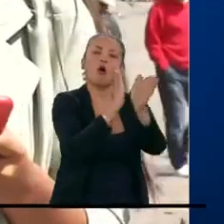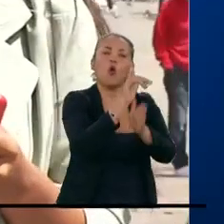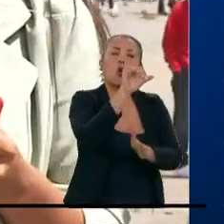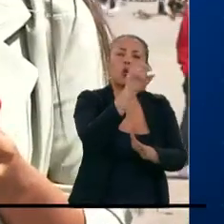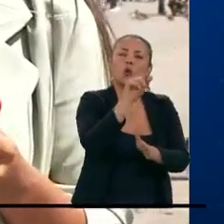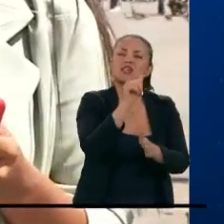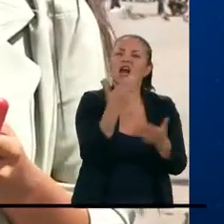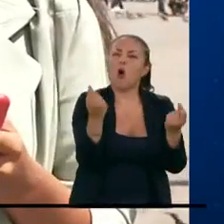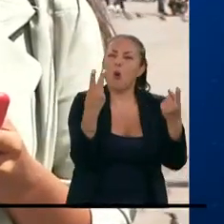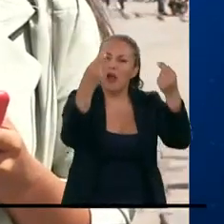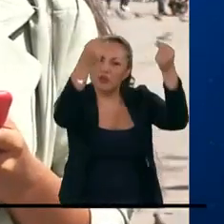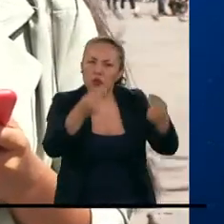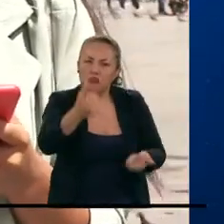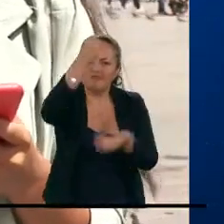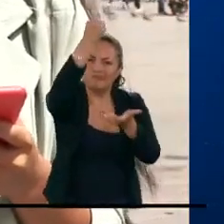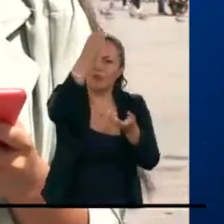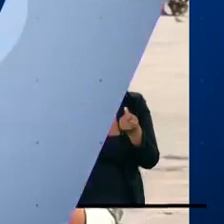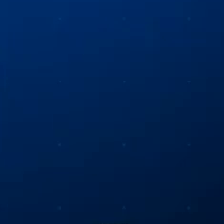y cuánto dinero es?